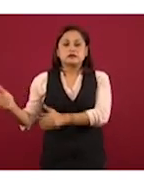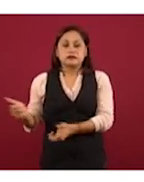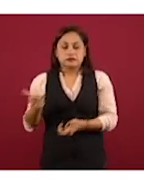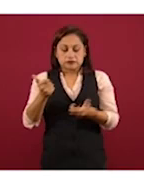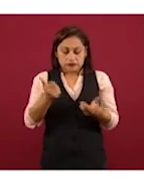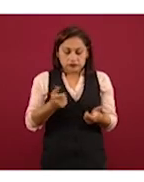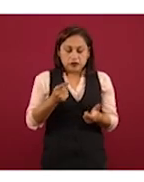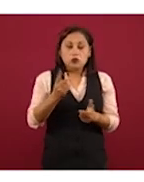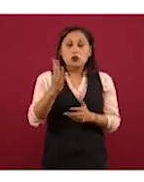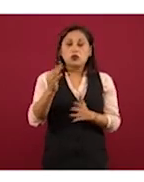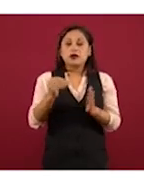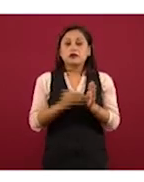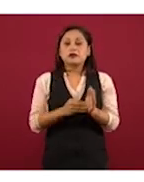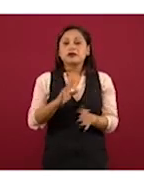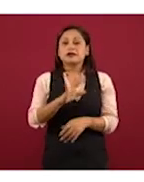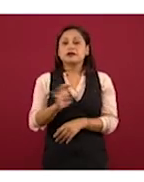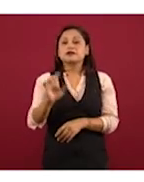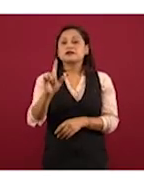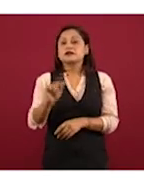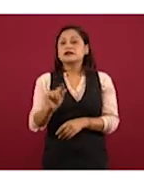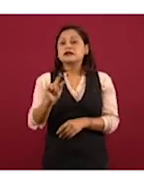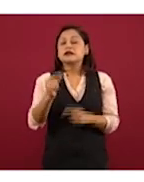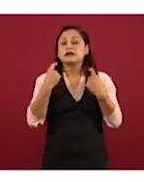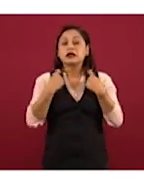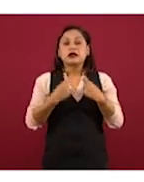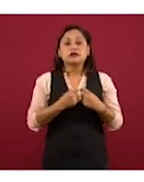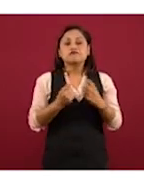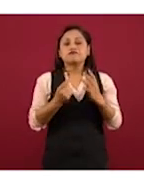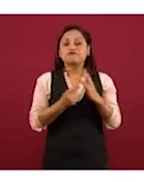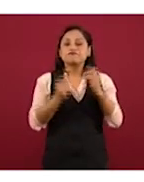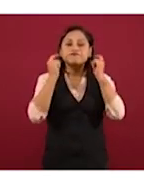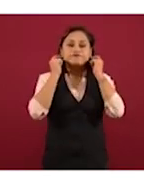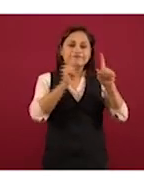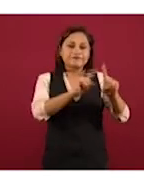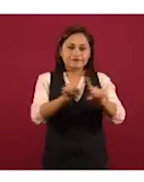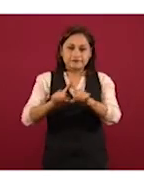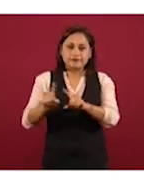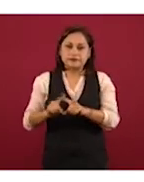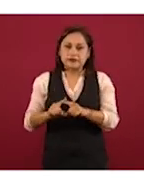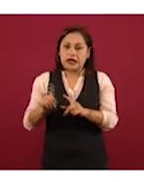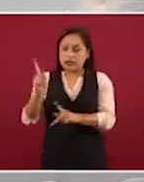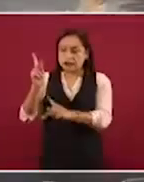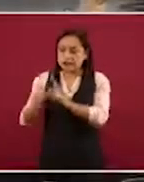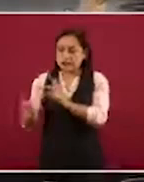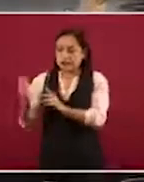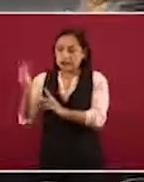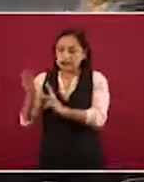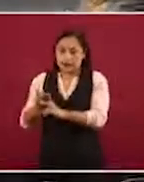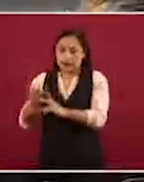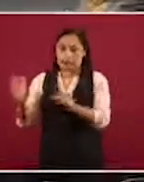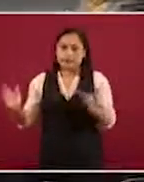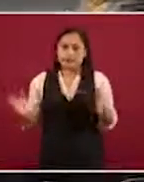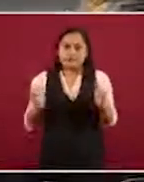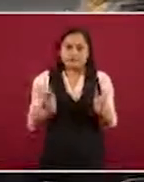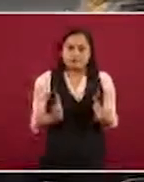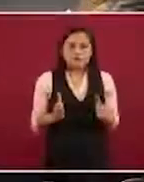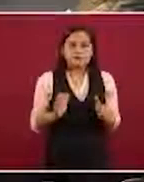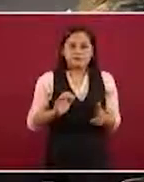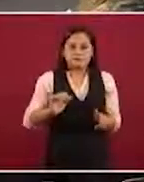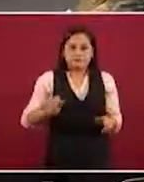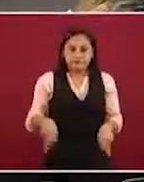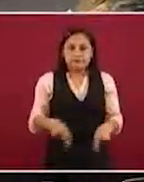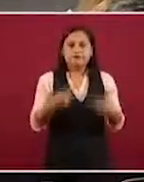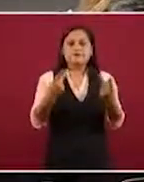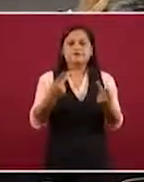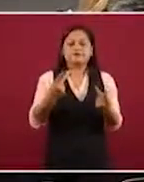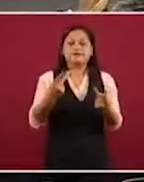ochenta joyas entonces vamos un poco menos de la mitad de dicha transferencia y pero lo estamos haciendo de forma